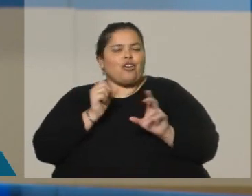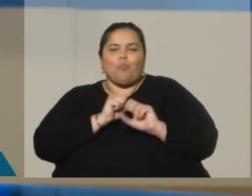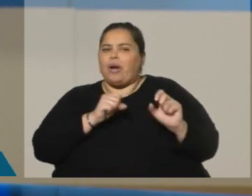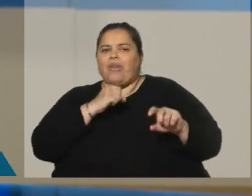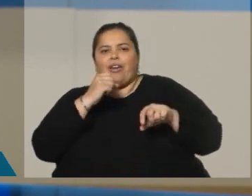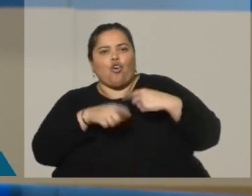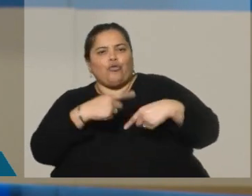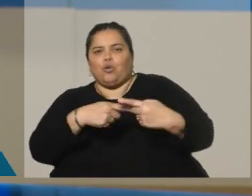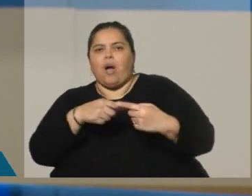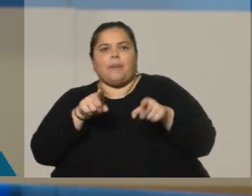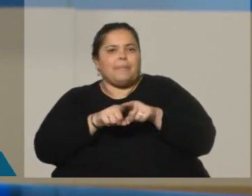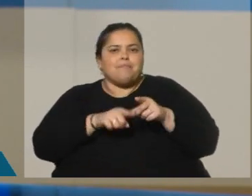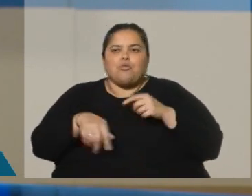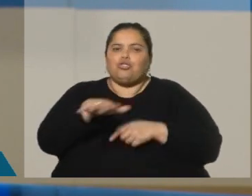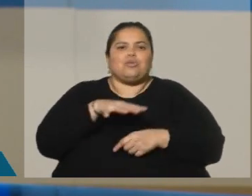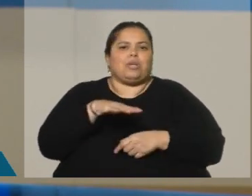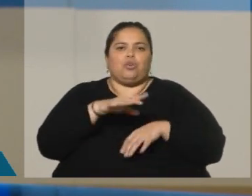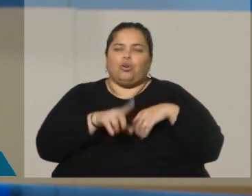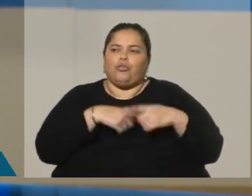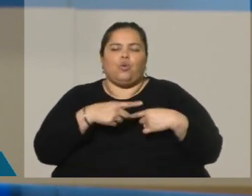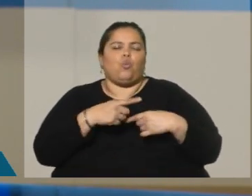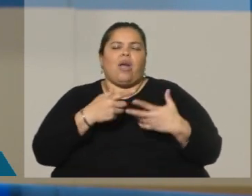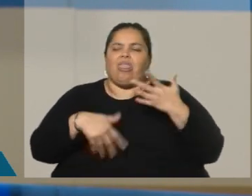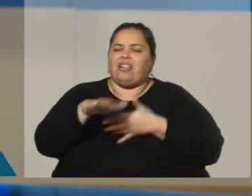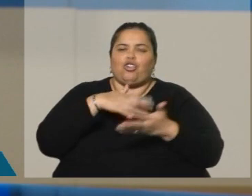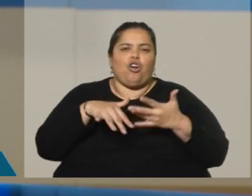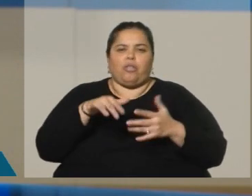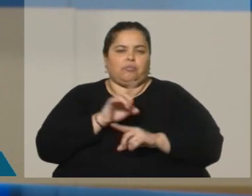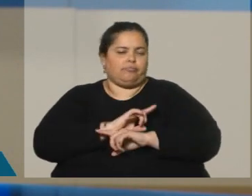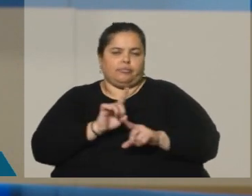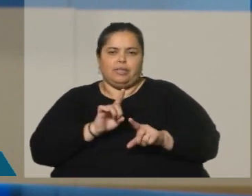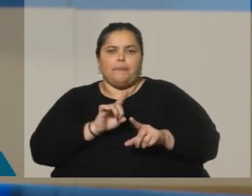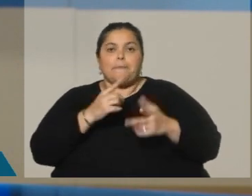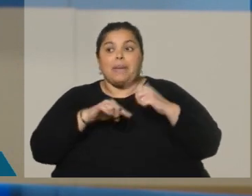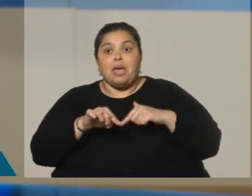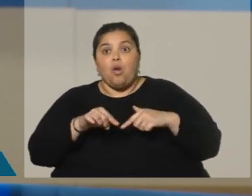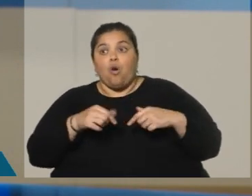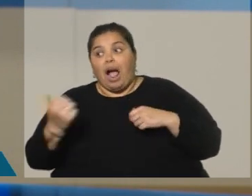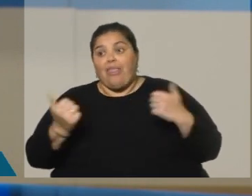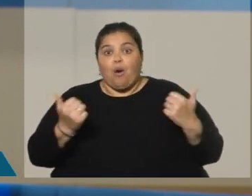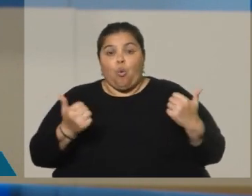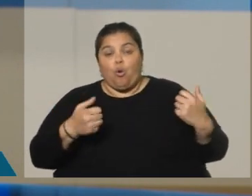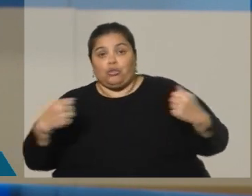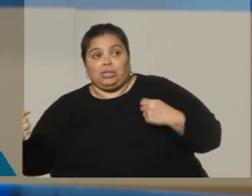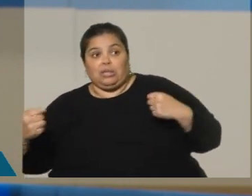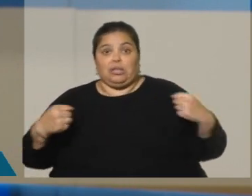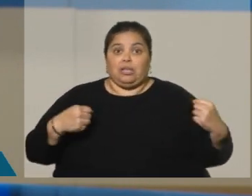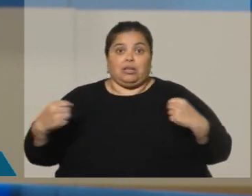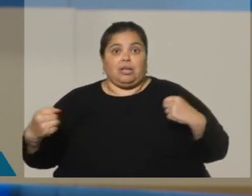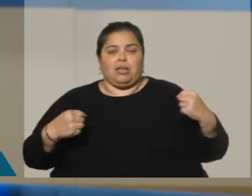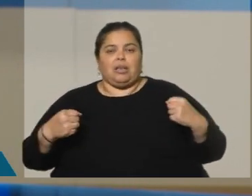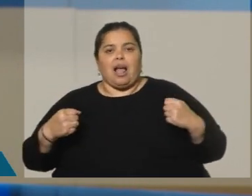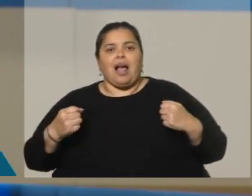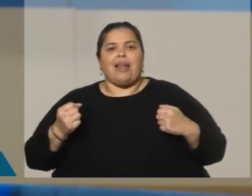en esa situación de desorden ese día En definitiva tampoco no de su posición y nadie